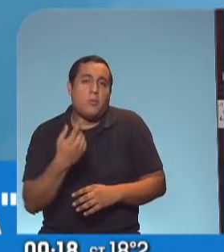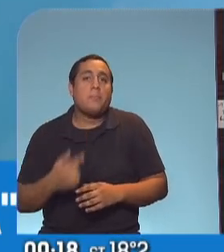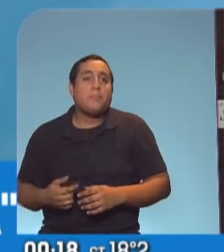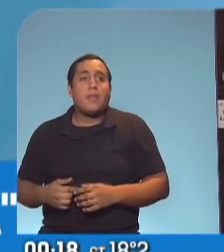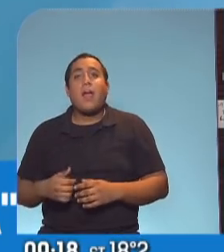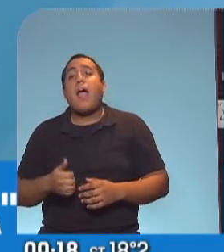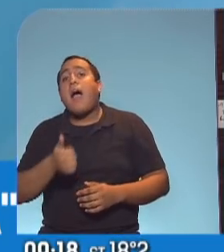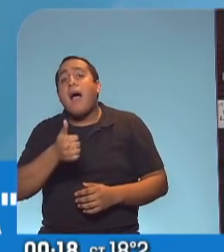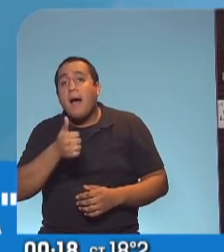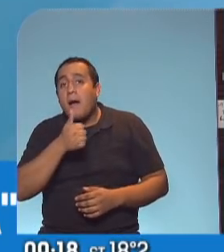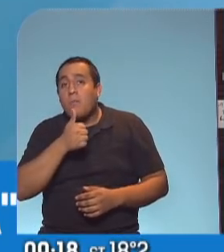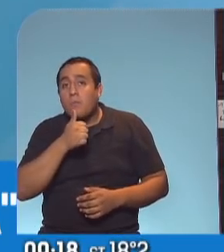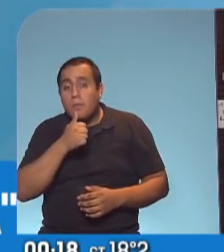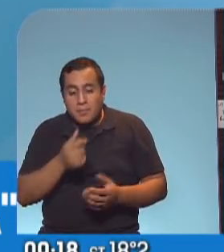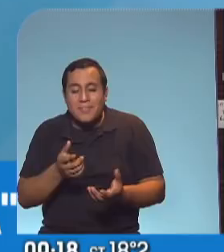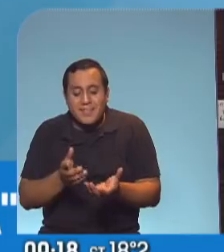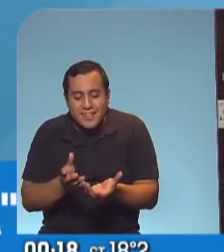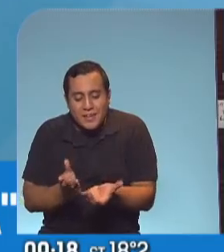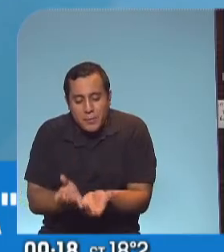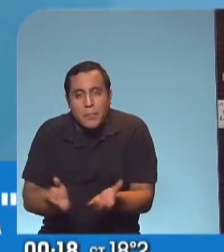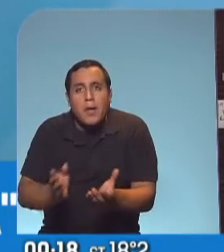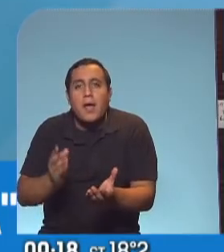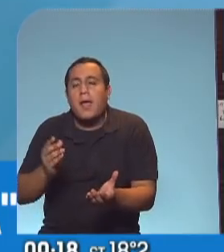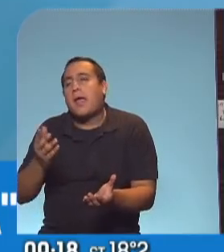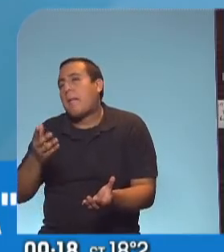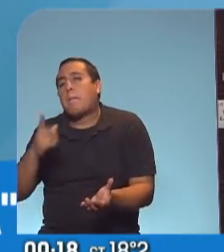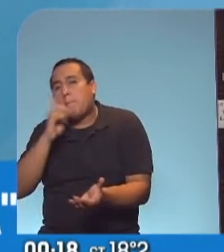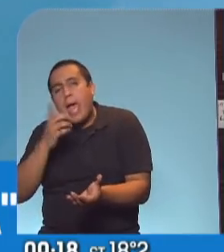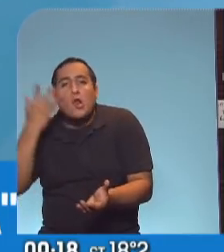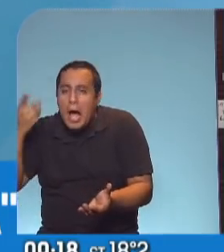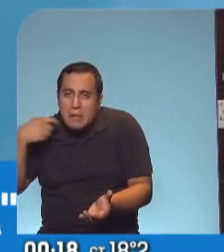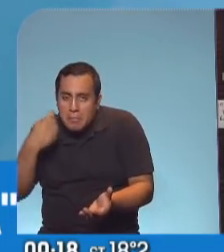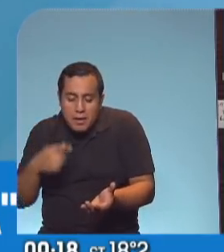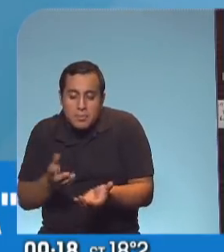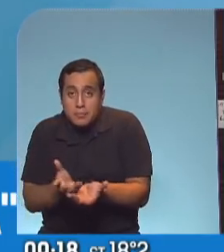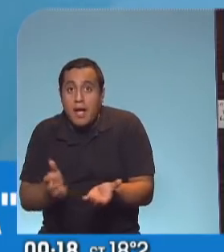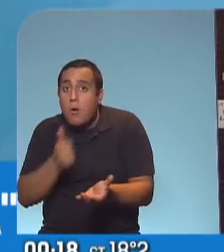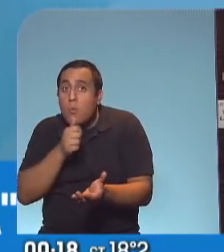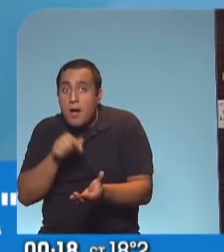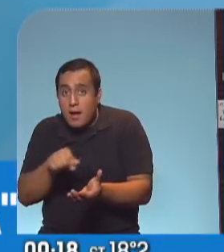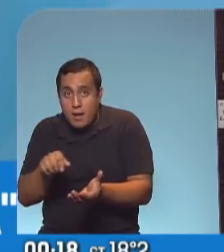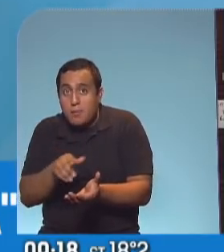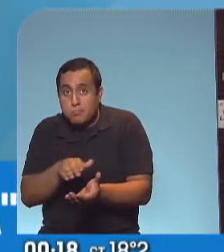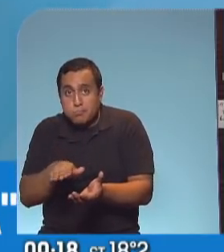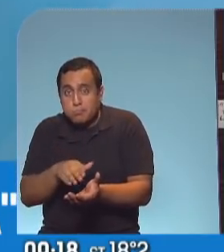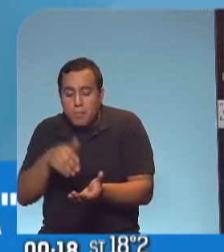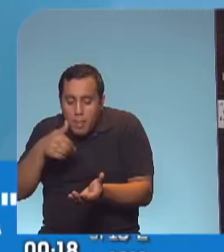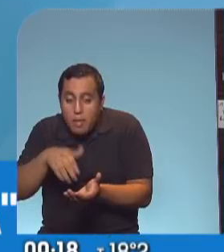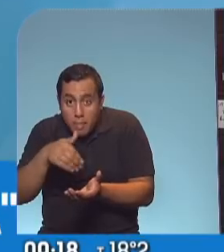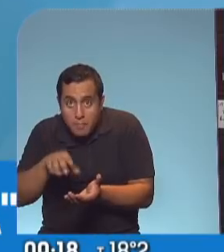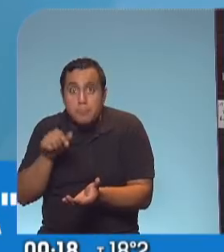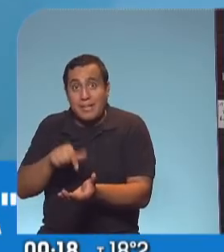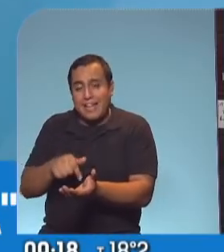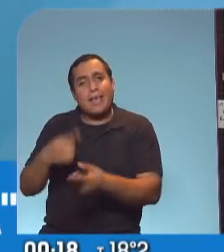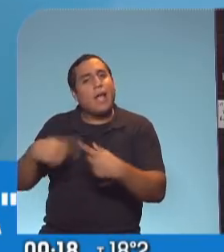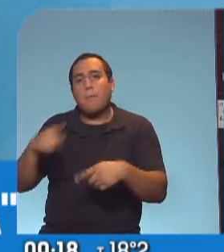agua de los bebederos de animales. Esto es muy importante. La hembra adulta deposita los huevos en el agua estancada y